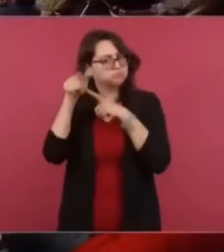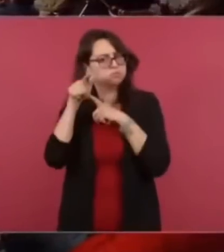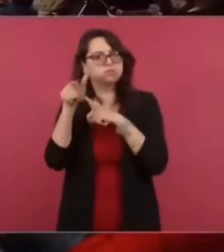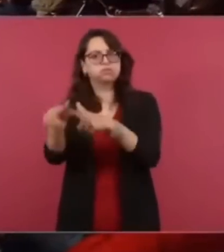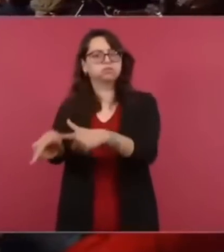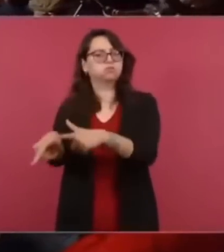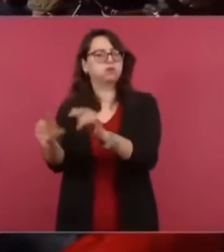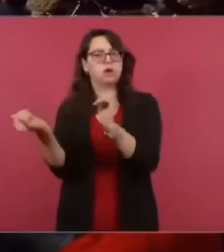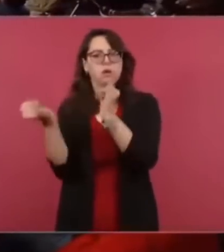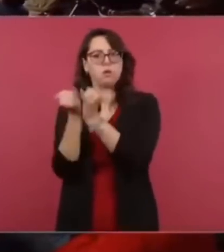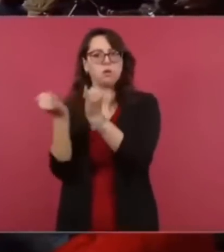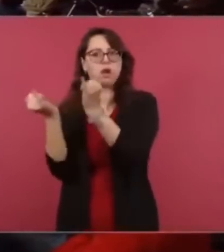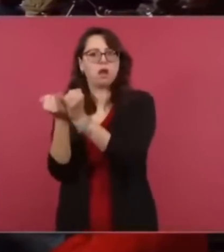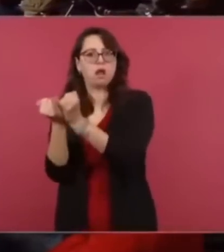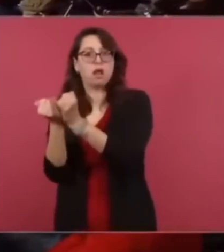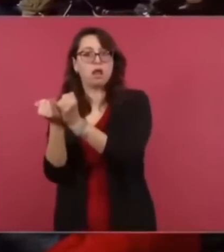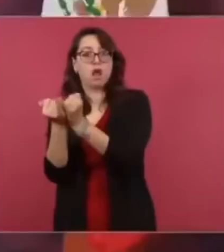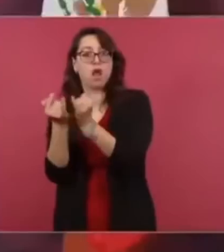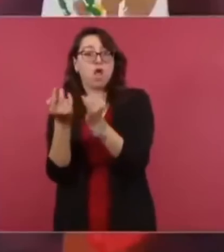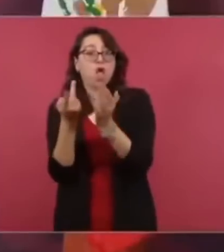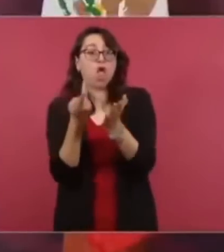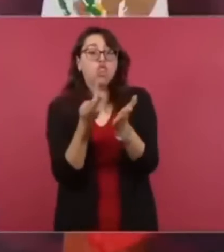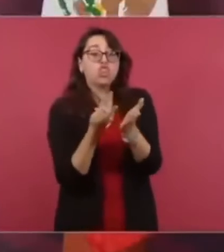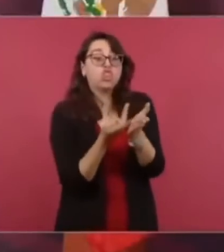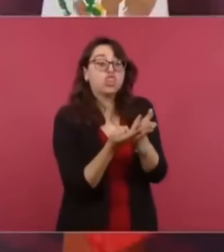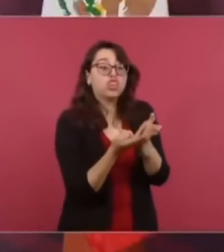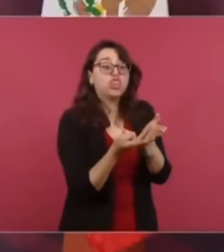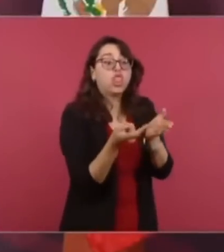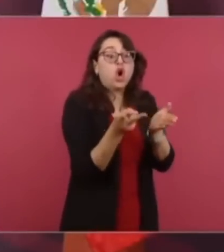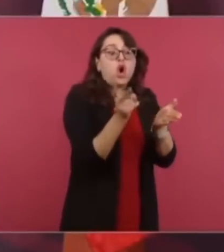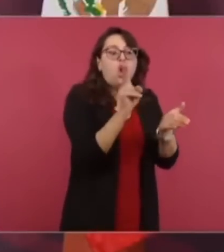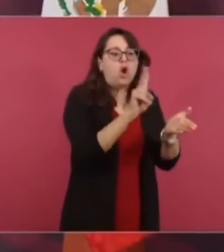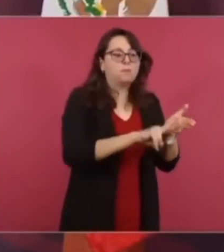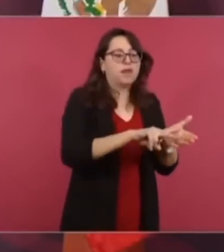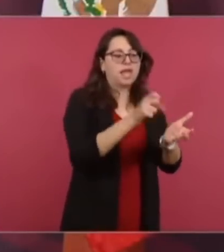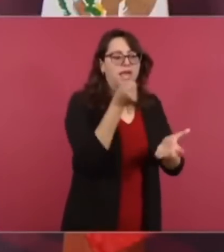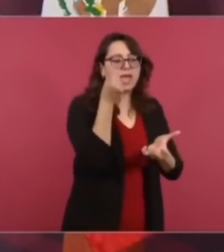Es lo de arriba, que es una vergüenza.